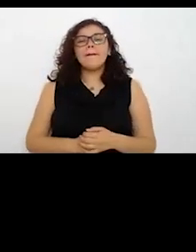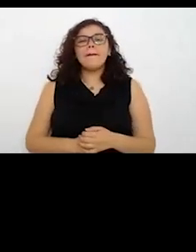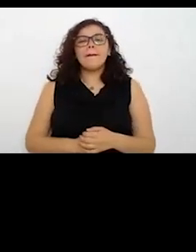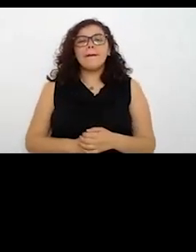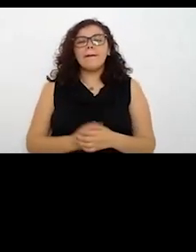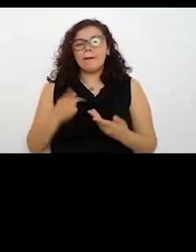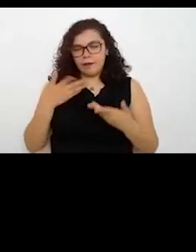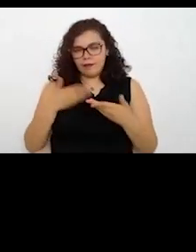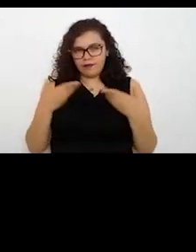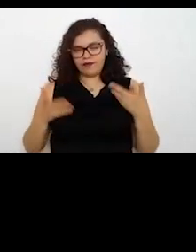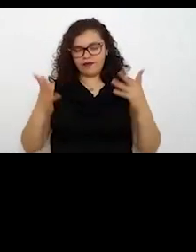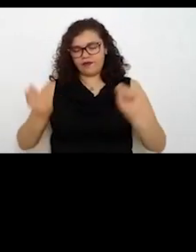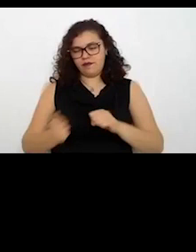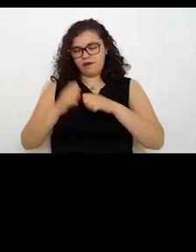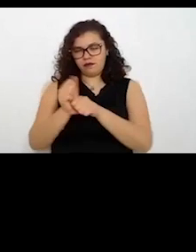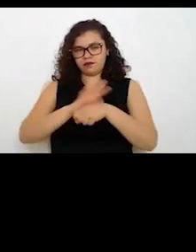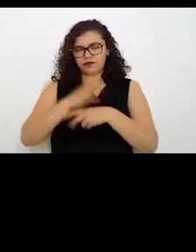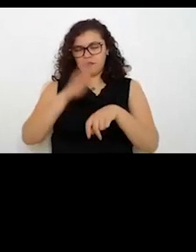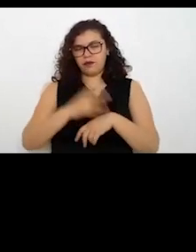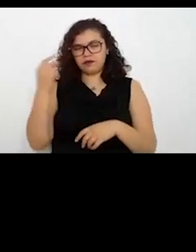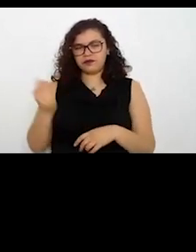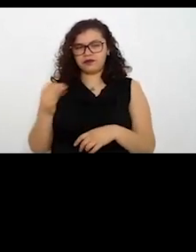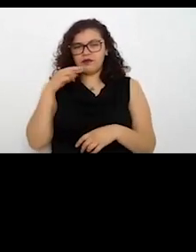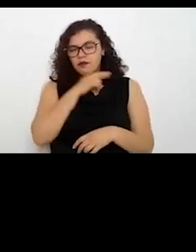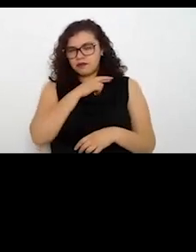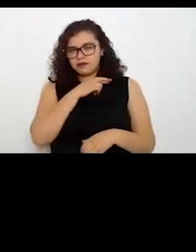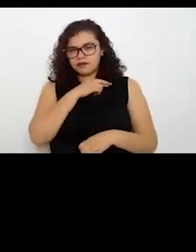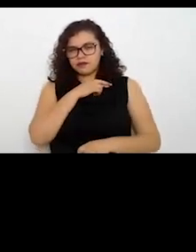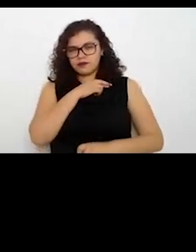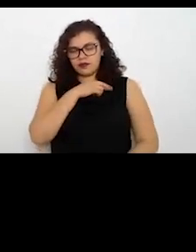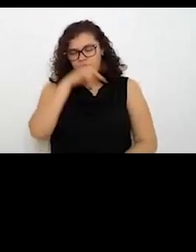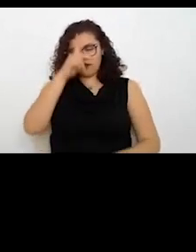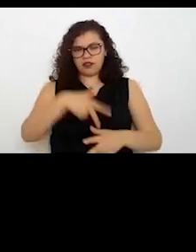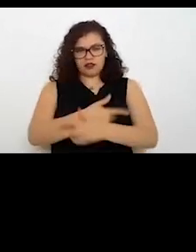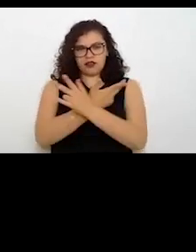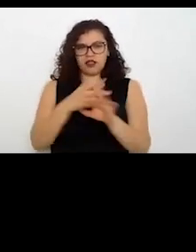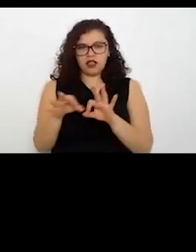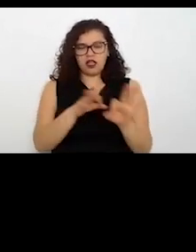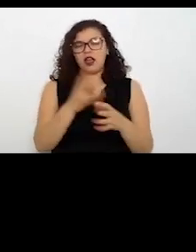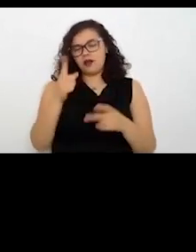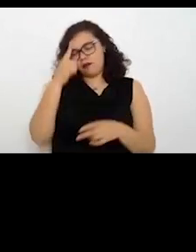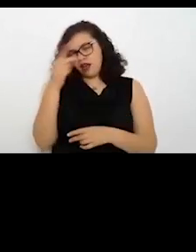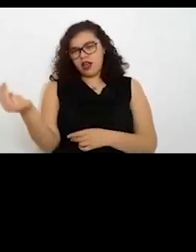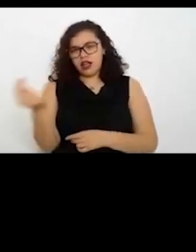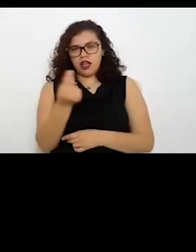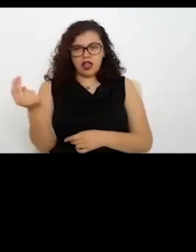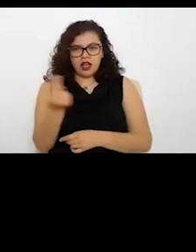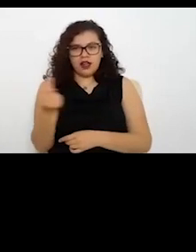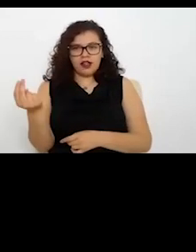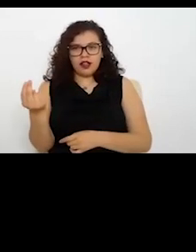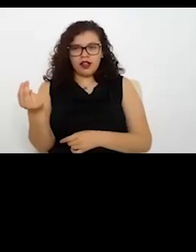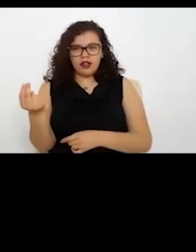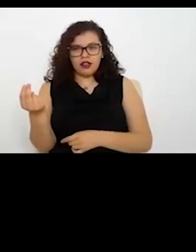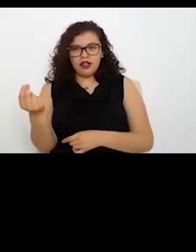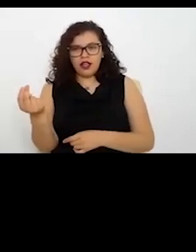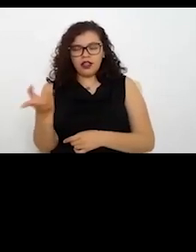pandemia aceleró la regulación del teletrabajo, en parte por la necesidad que de alguna forma se